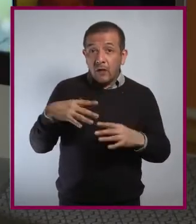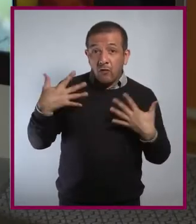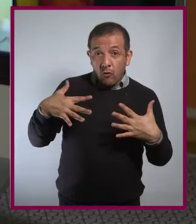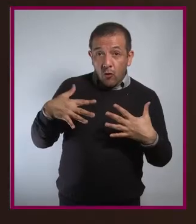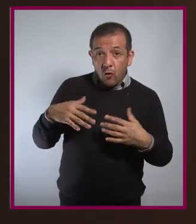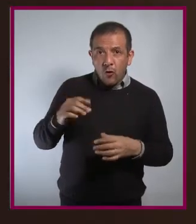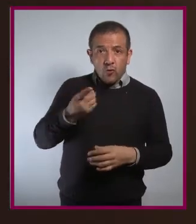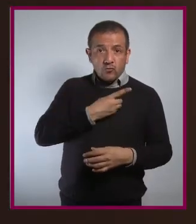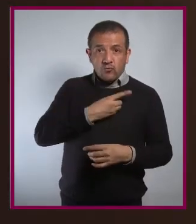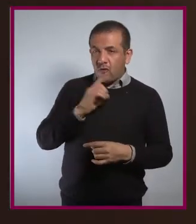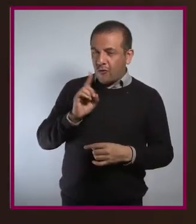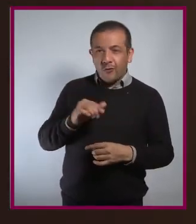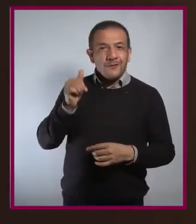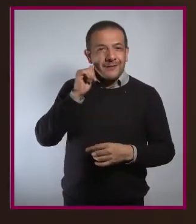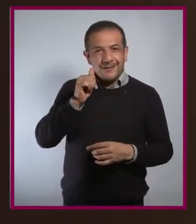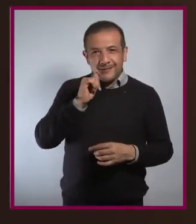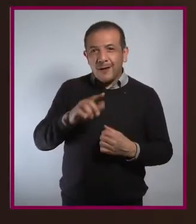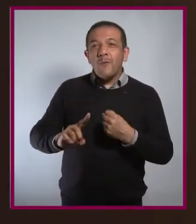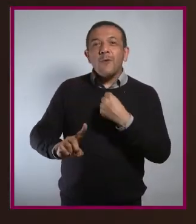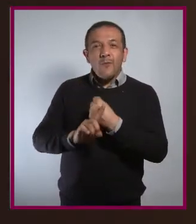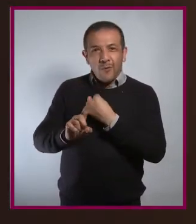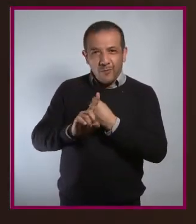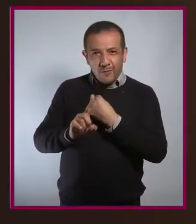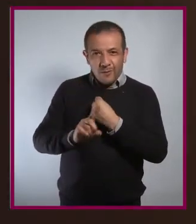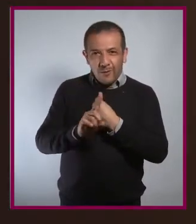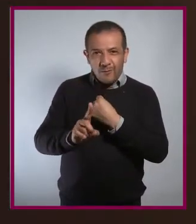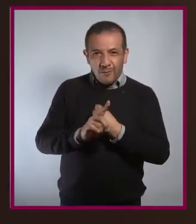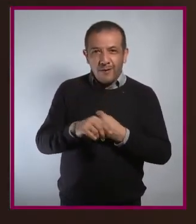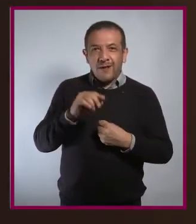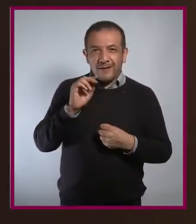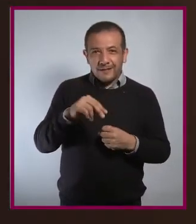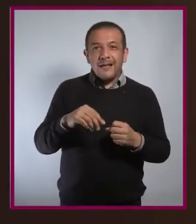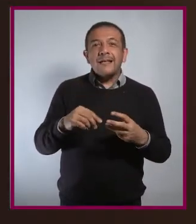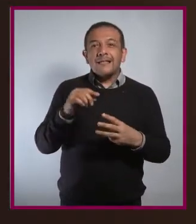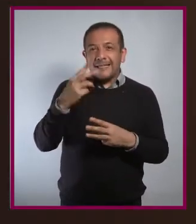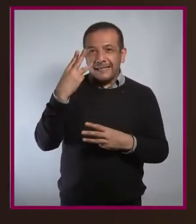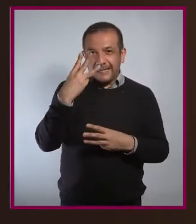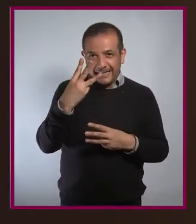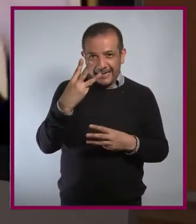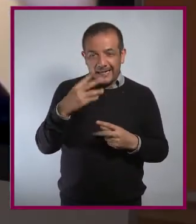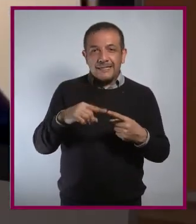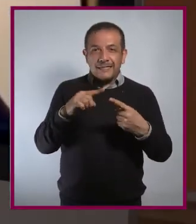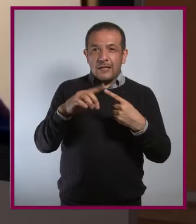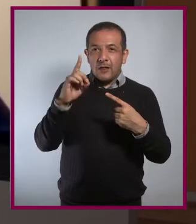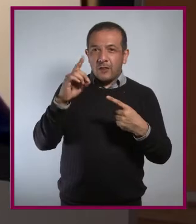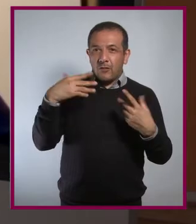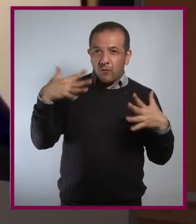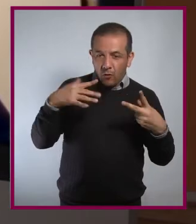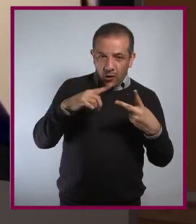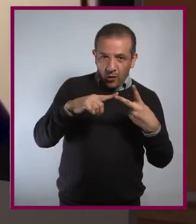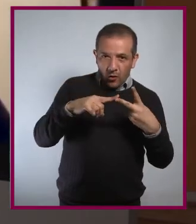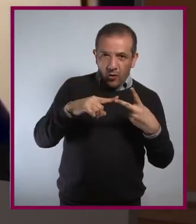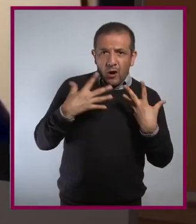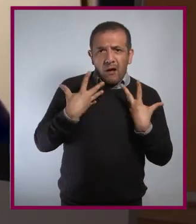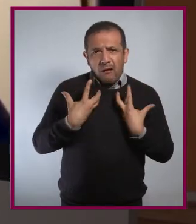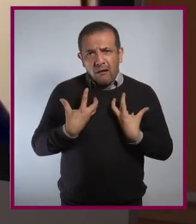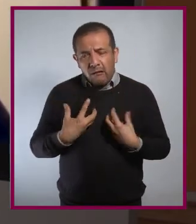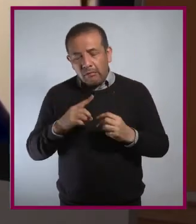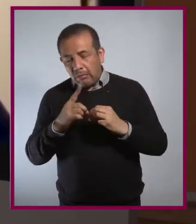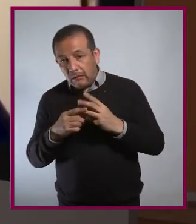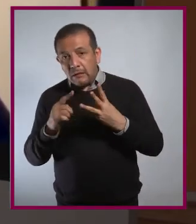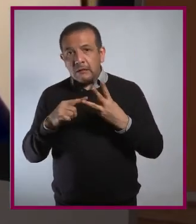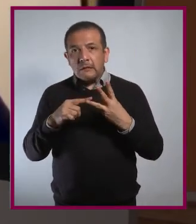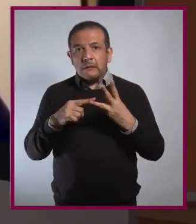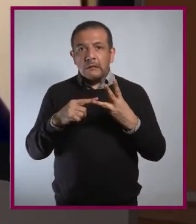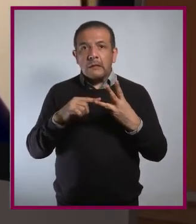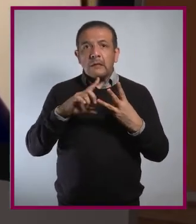viene solo, siempre arrastra otros problemas. Se llama de hecho la triada del dolor. Dolor por un lado, ansiedad, depresión por